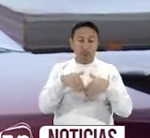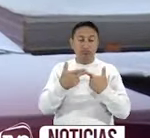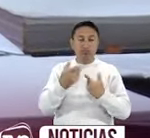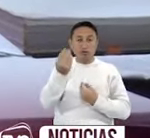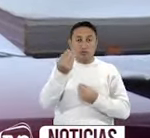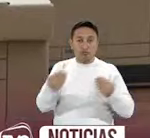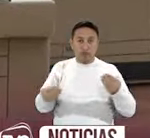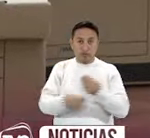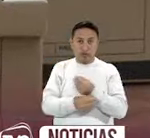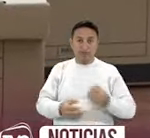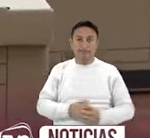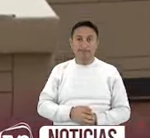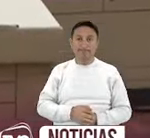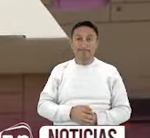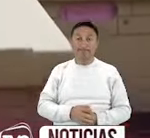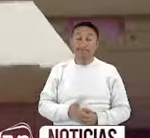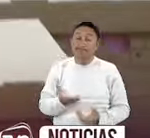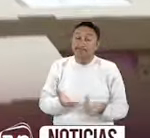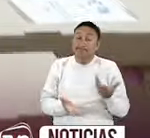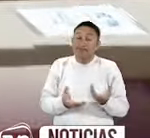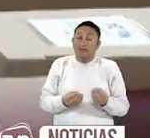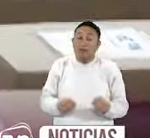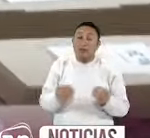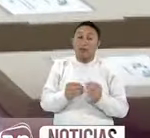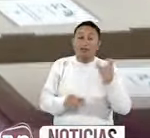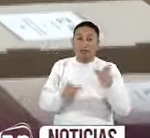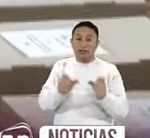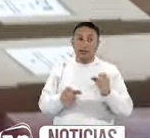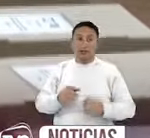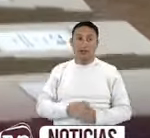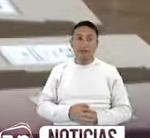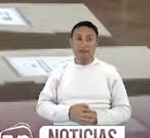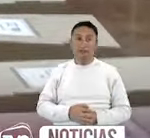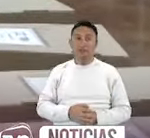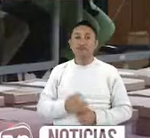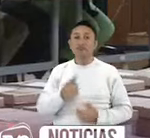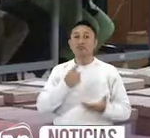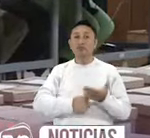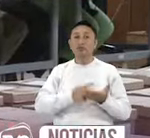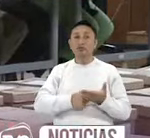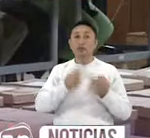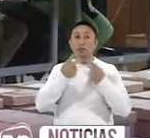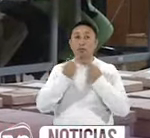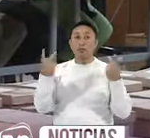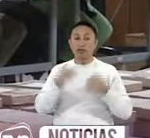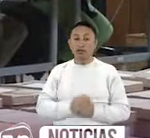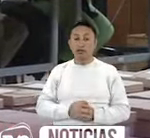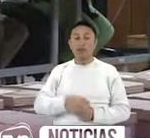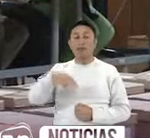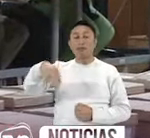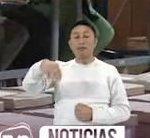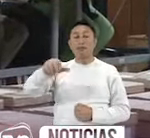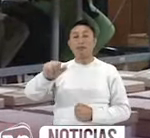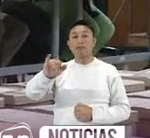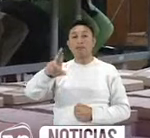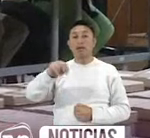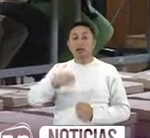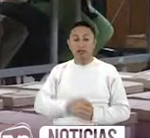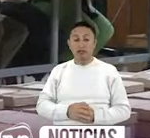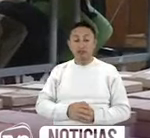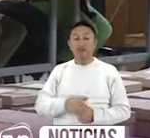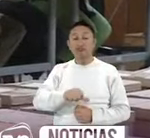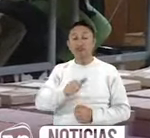No se descartan más implicados. La audiencia será pública y Mayra Salazar podrá ser interrogada por otros